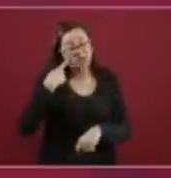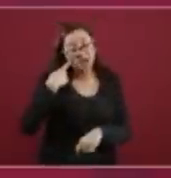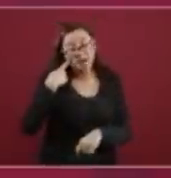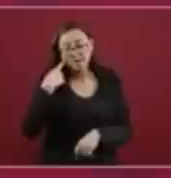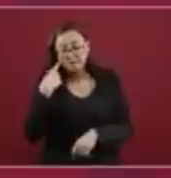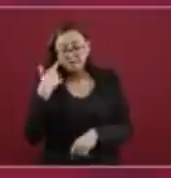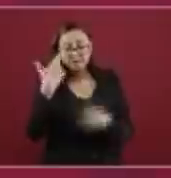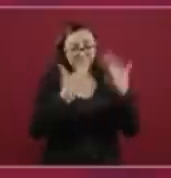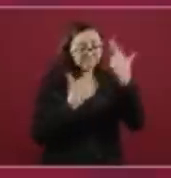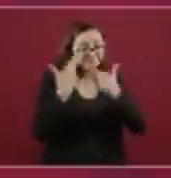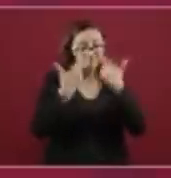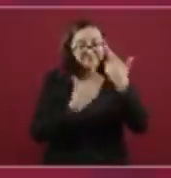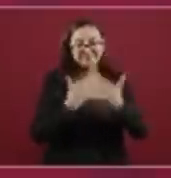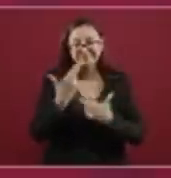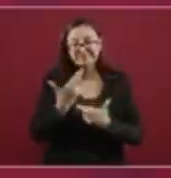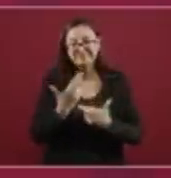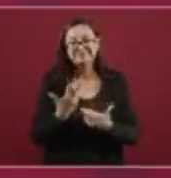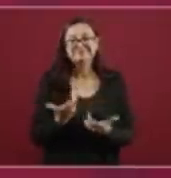lo que ha bajado